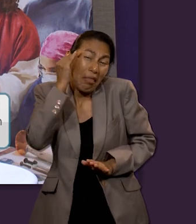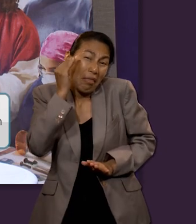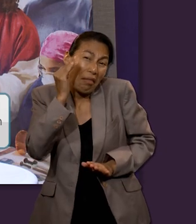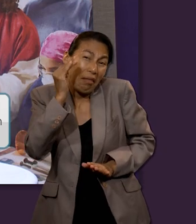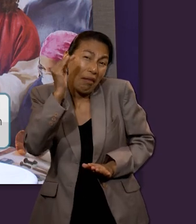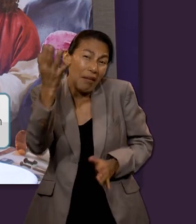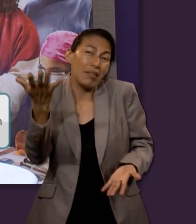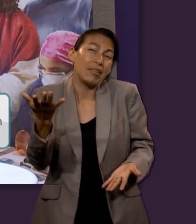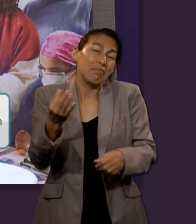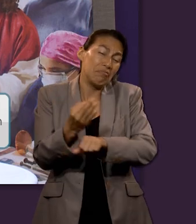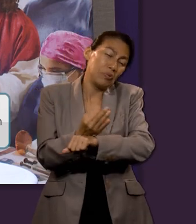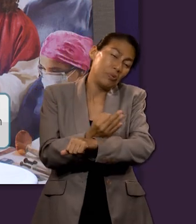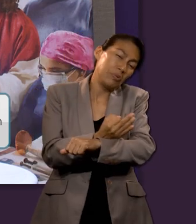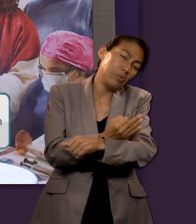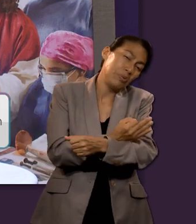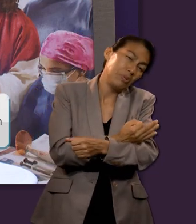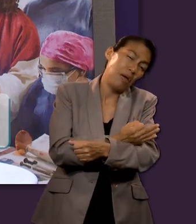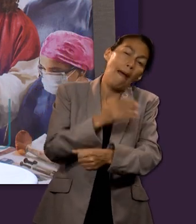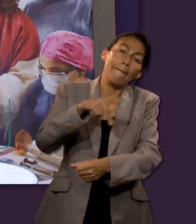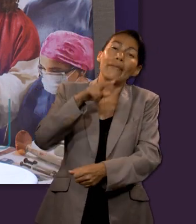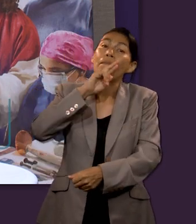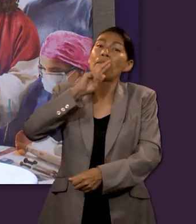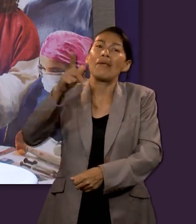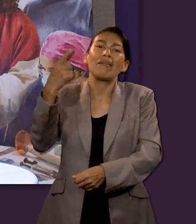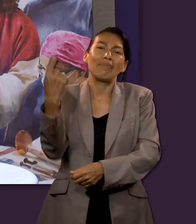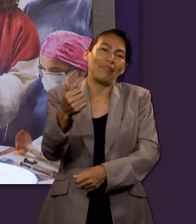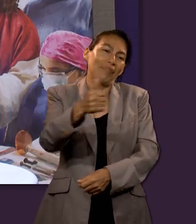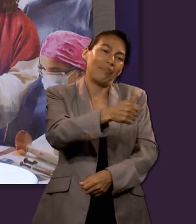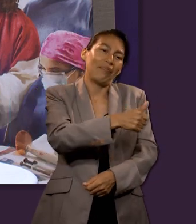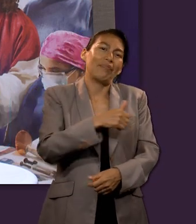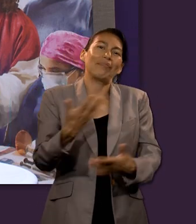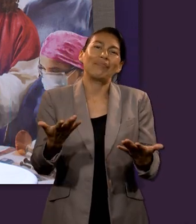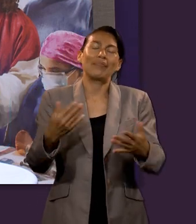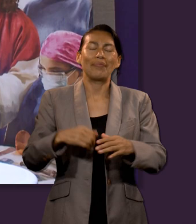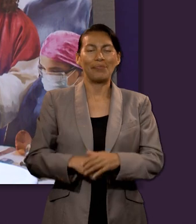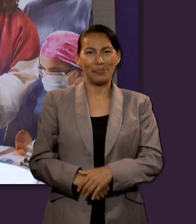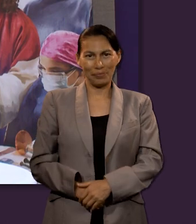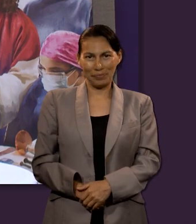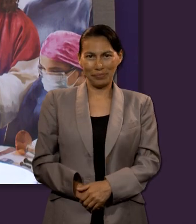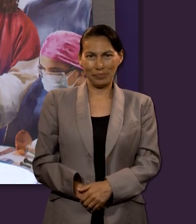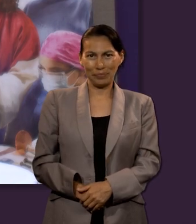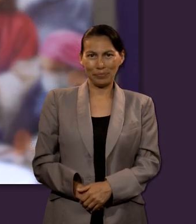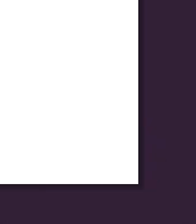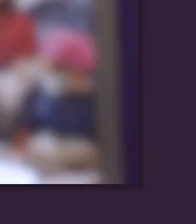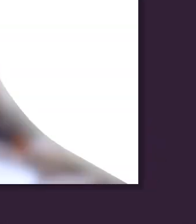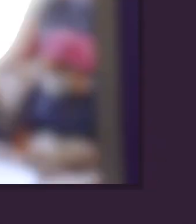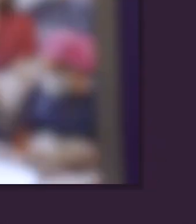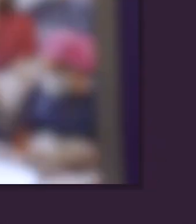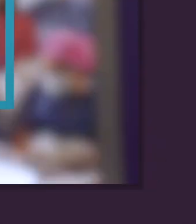a veces parece tratarse siempre será el mejor para nosotros